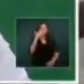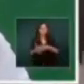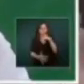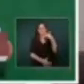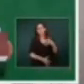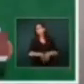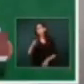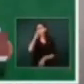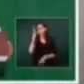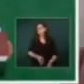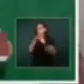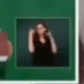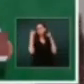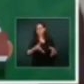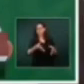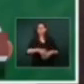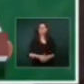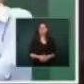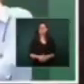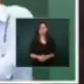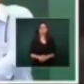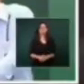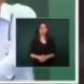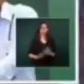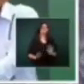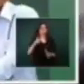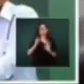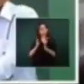peor. El que está pensando que ya se coló